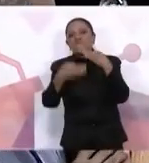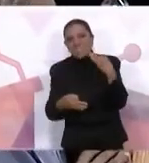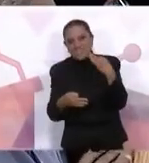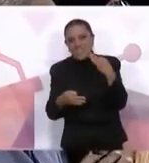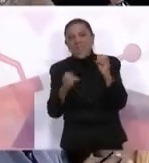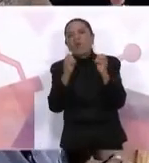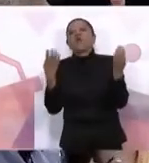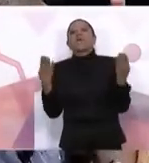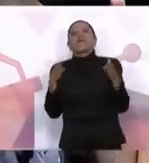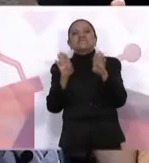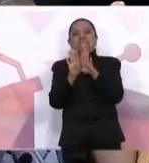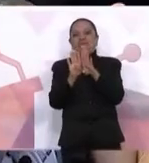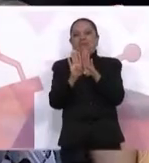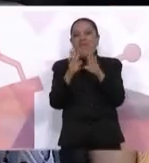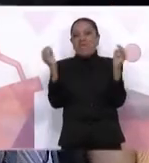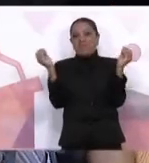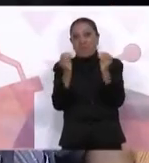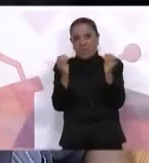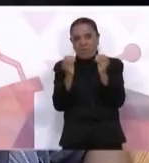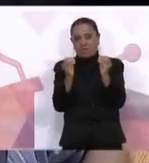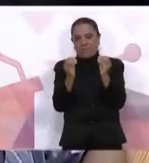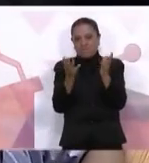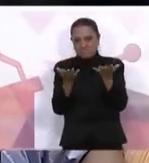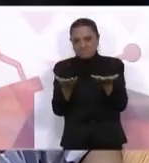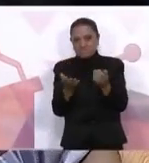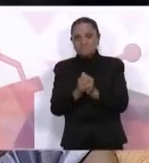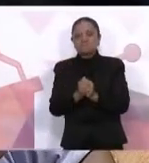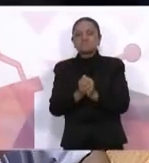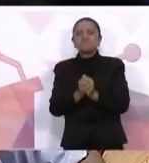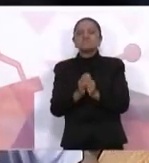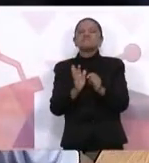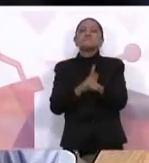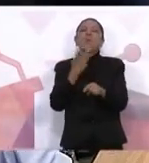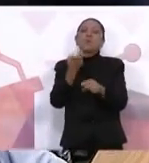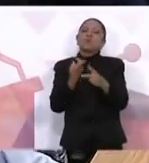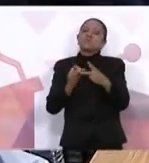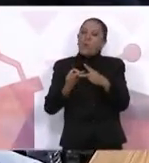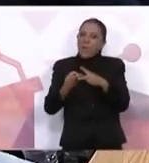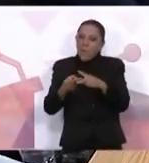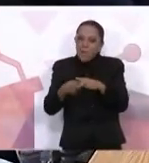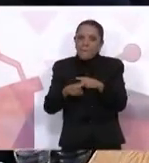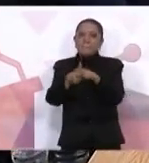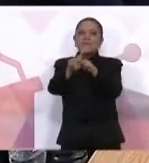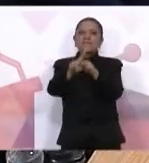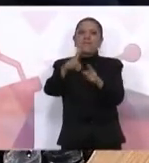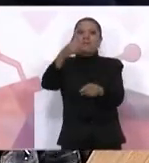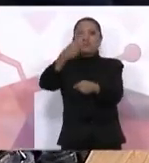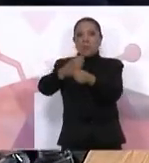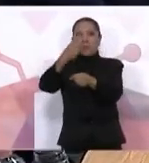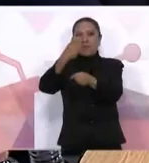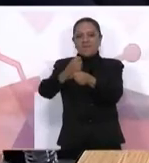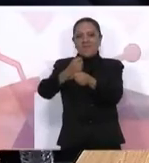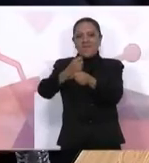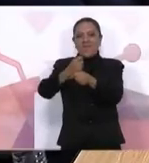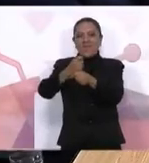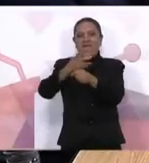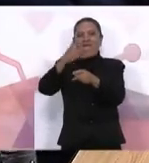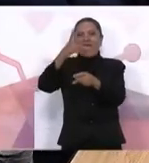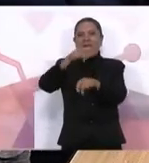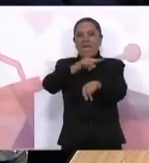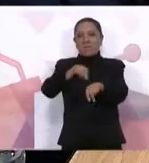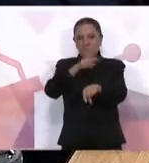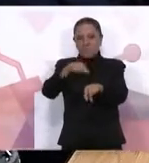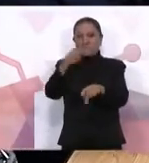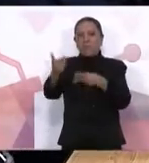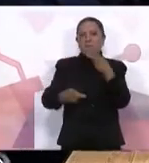bien pues vamos entonces a comenzar con la primera ronda queremos agradecer también tenemos